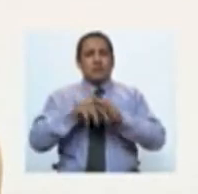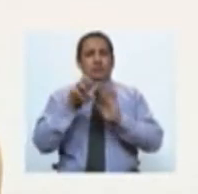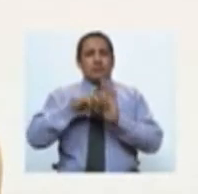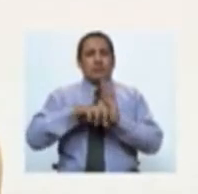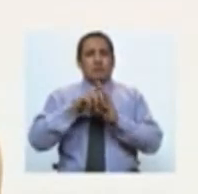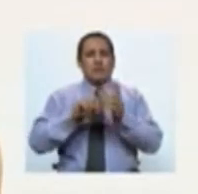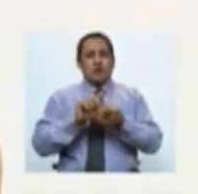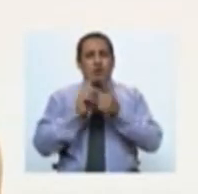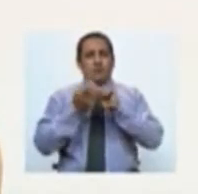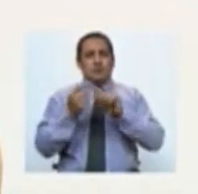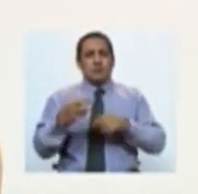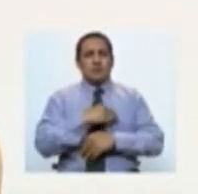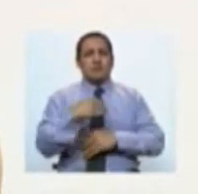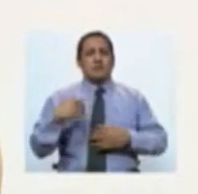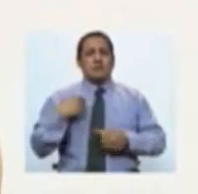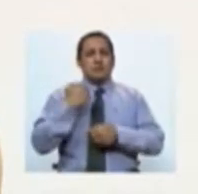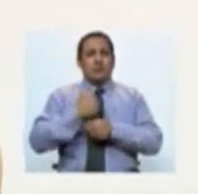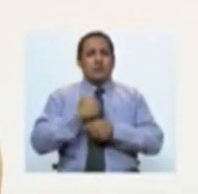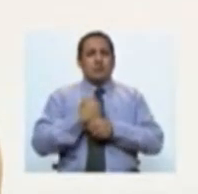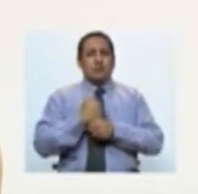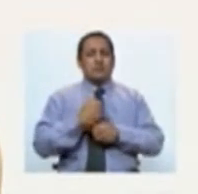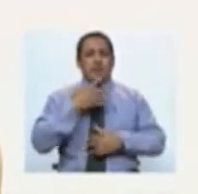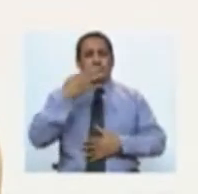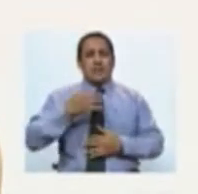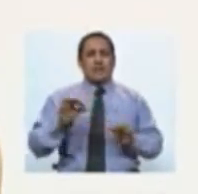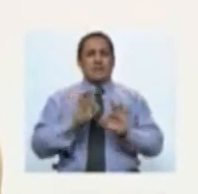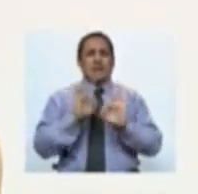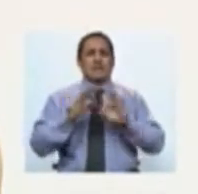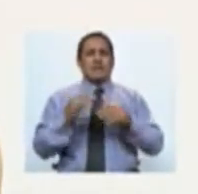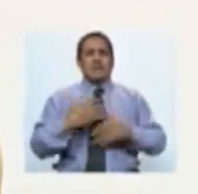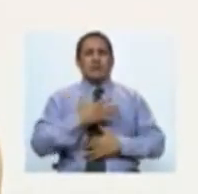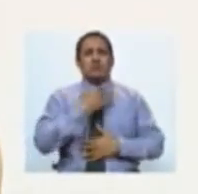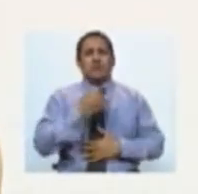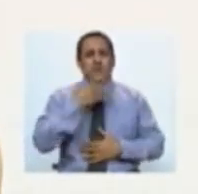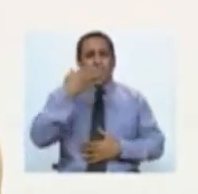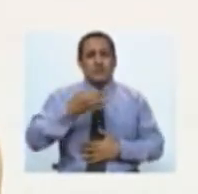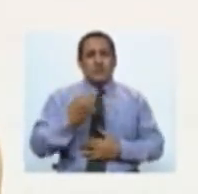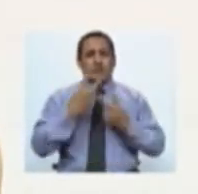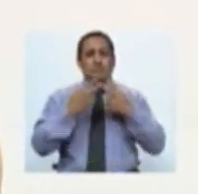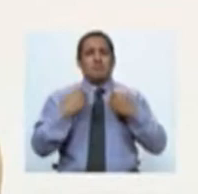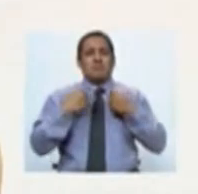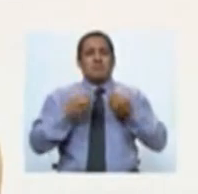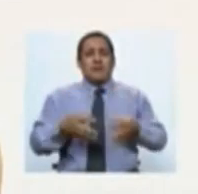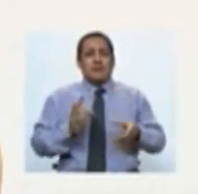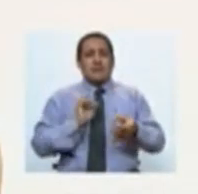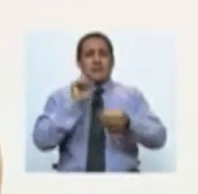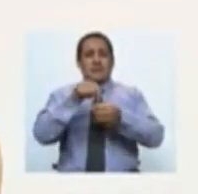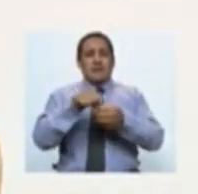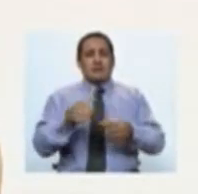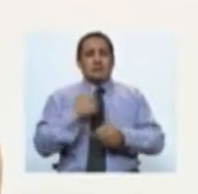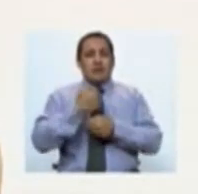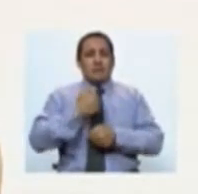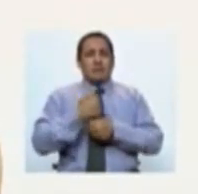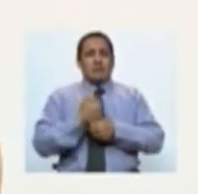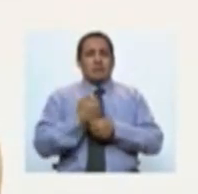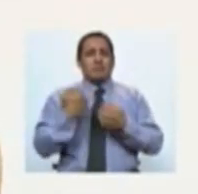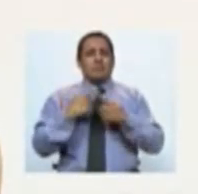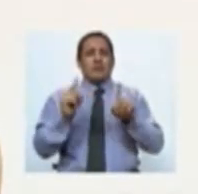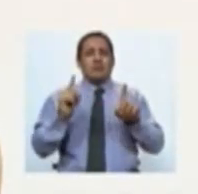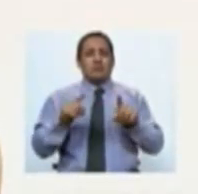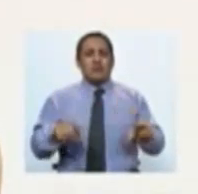en un programa de reconversión del Ministerio de Trabajo. Entonces, obviamente, a nadie le gusta naturalmente quedarse sin esta opción, es un